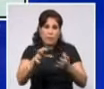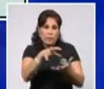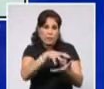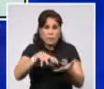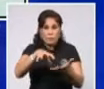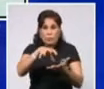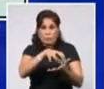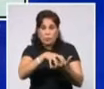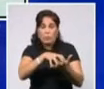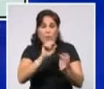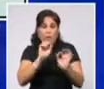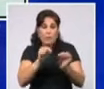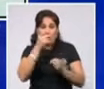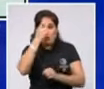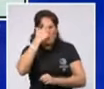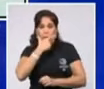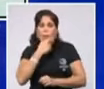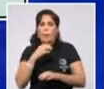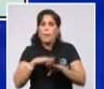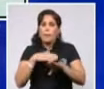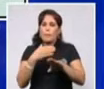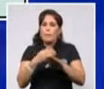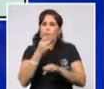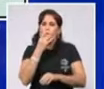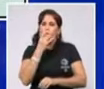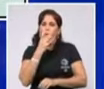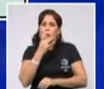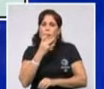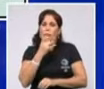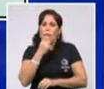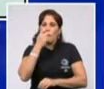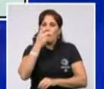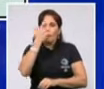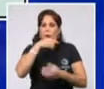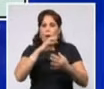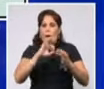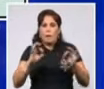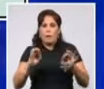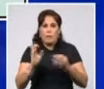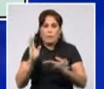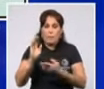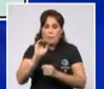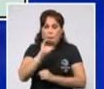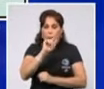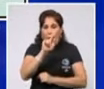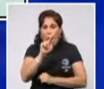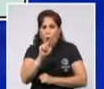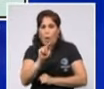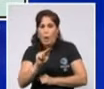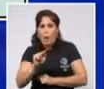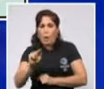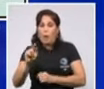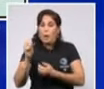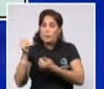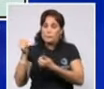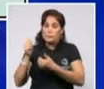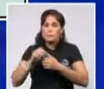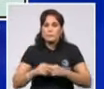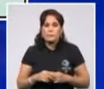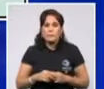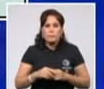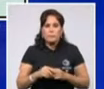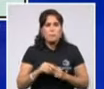Le sigue con el color verde Artemisa, que es la más baja, es la que tuvo